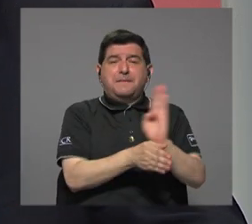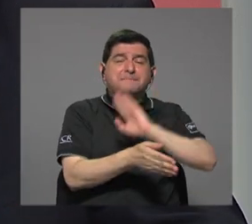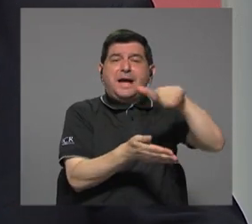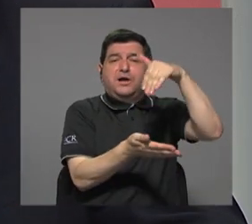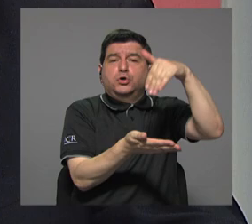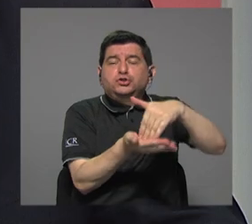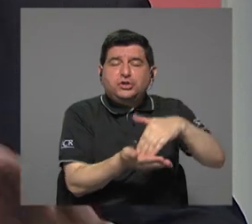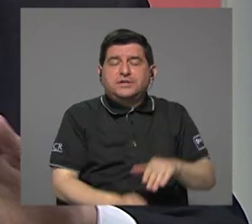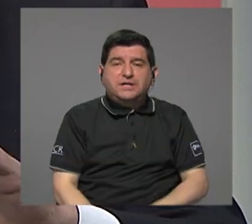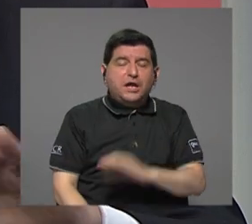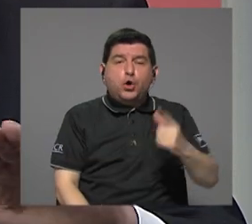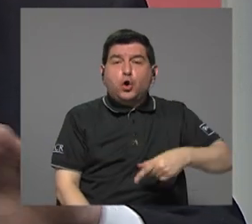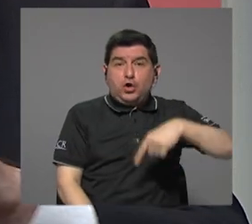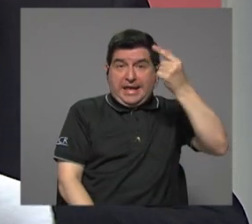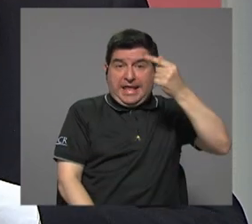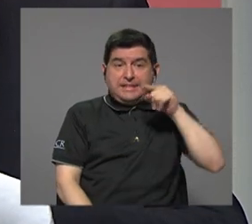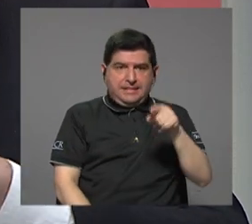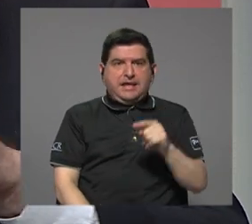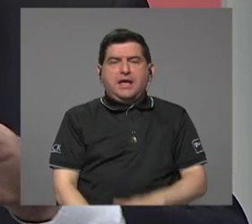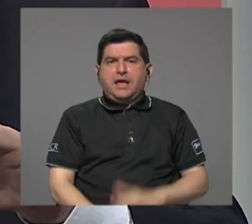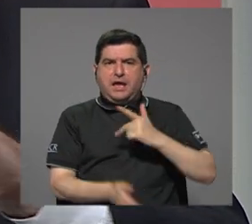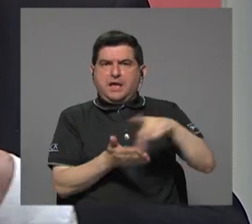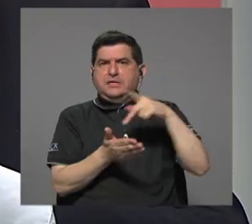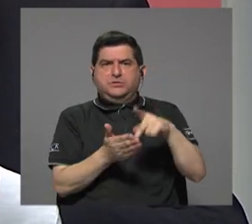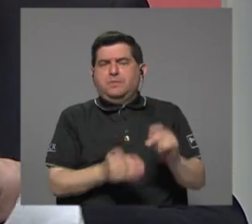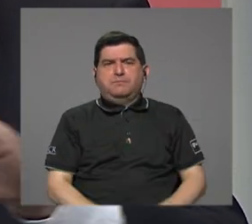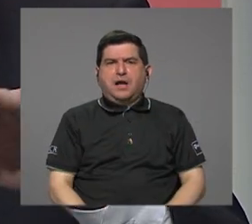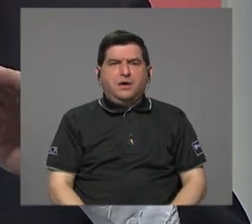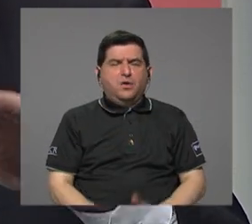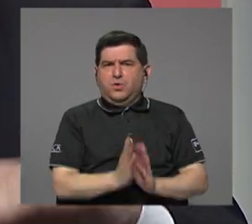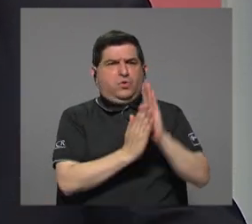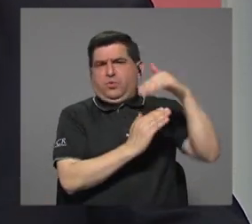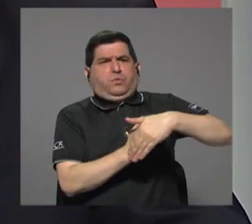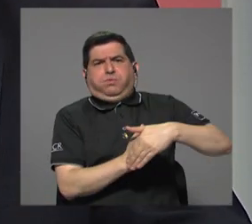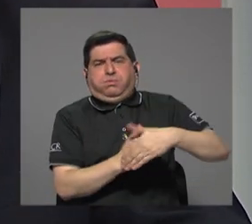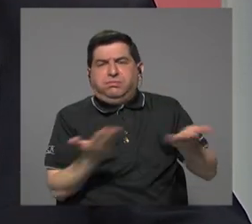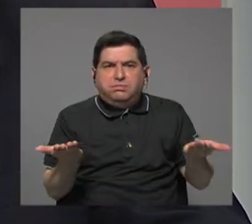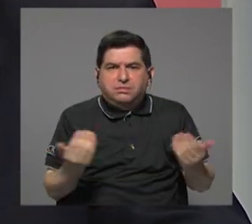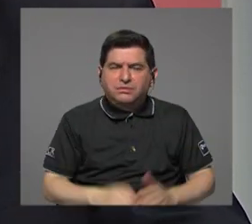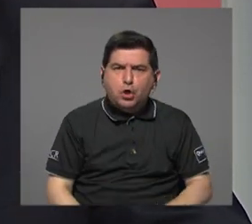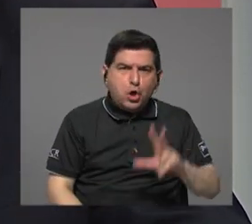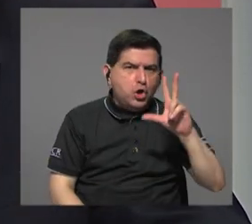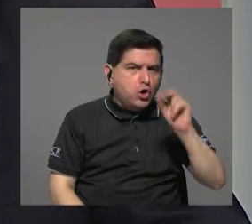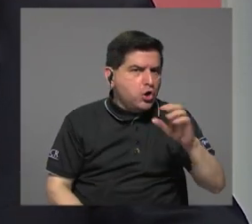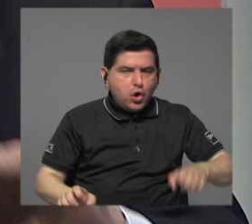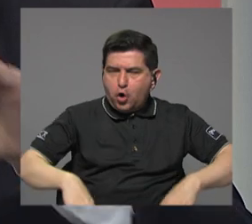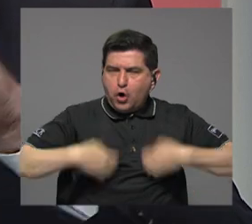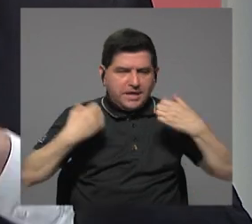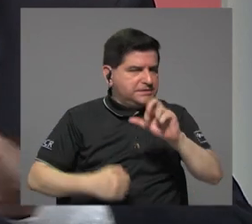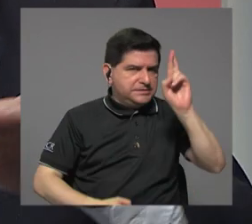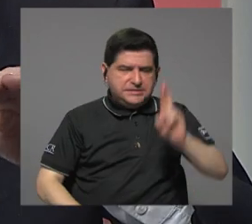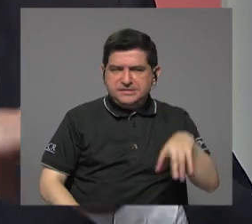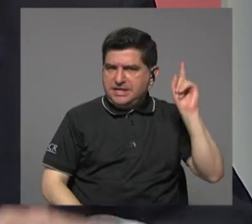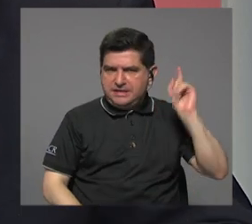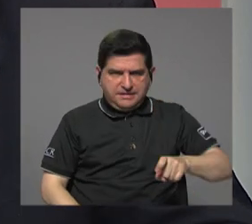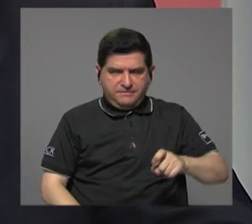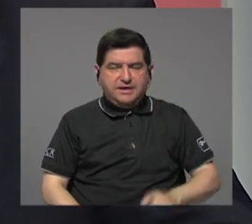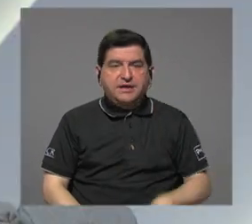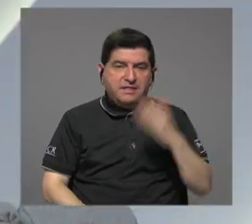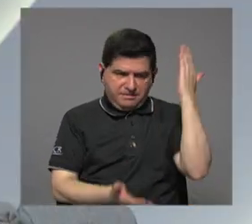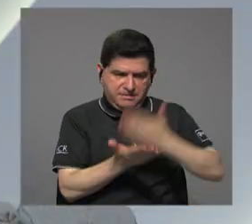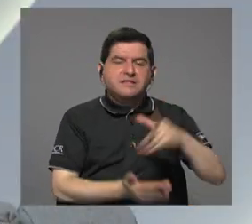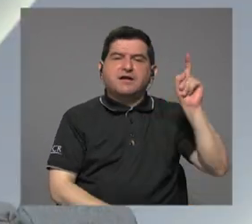o de gerente esos son salarios desproporcionados que no deberían de existir en costa rica y que hay que ponerle